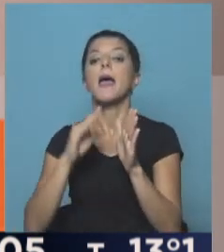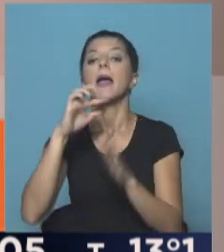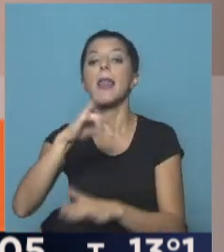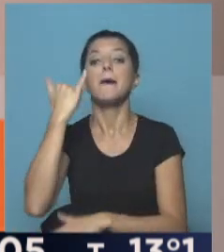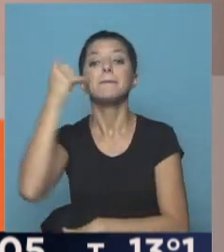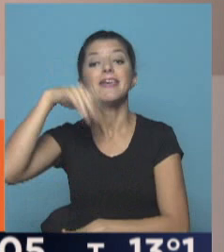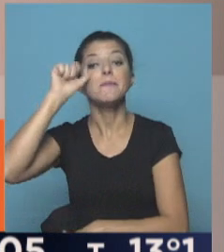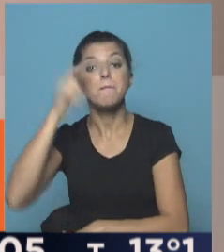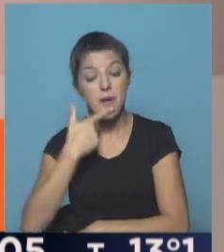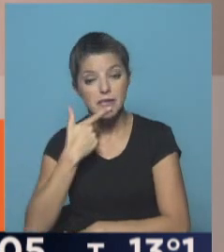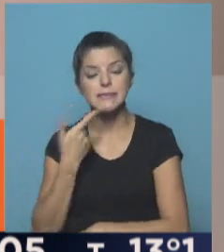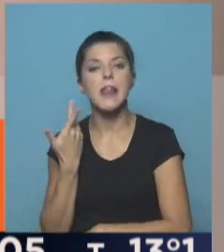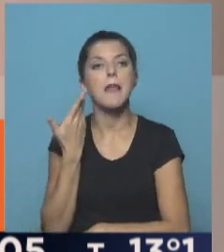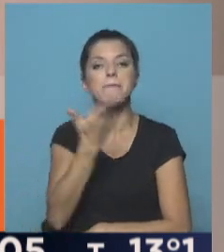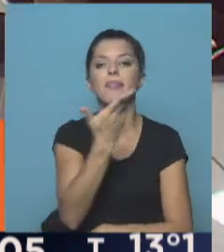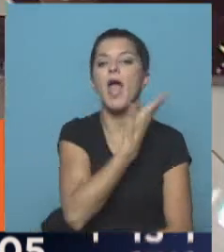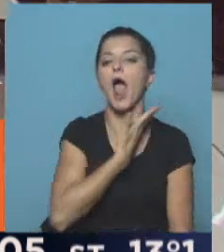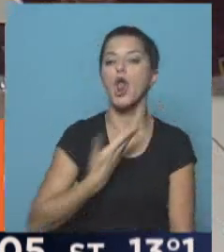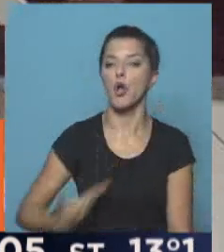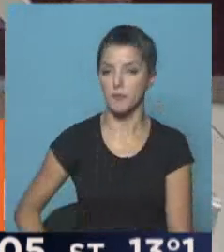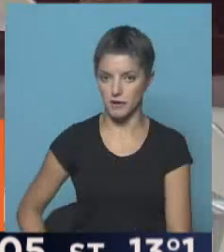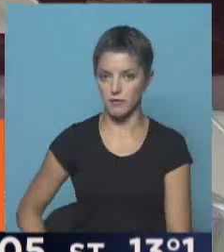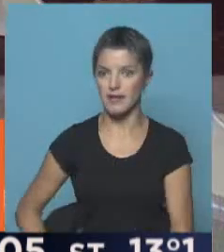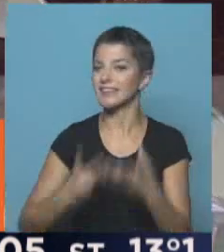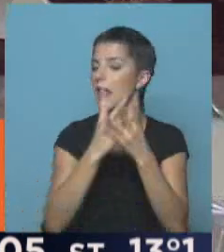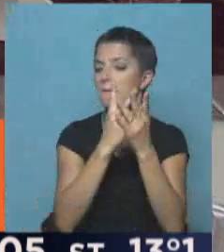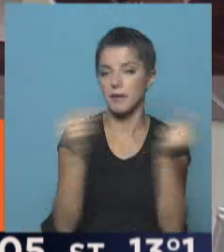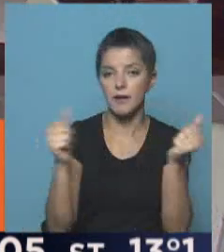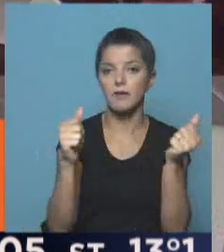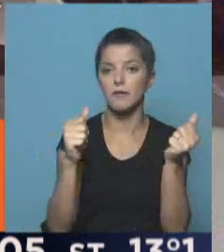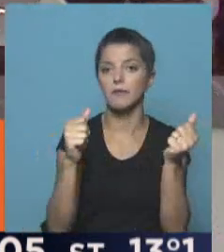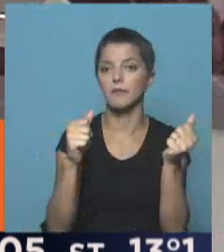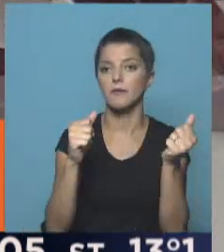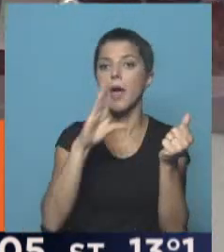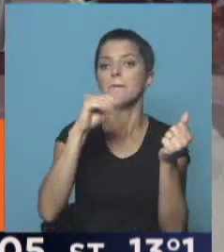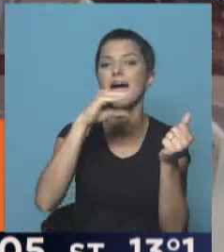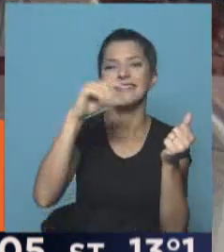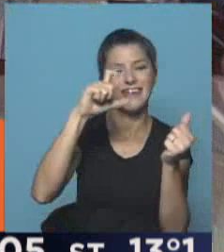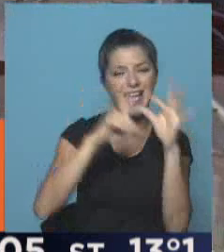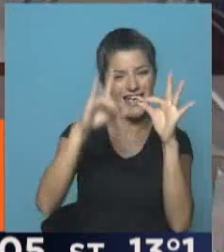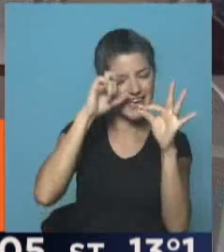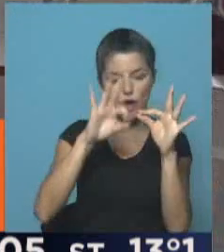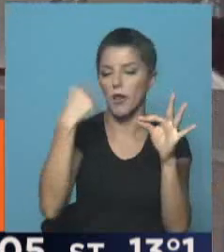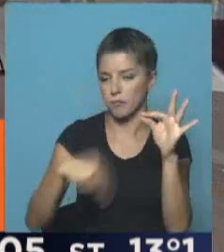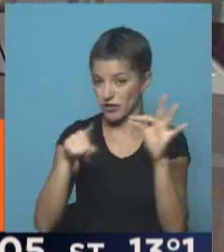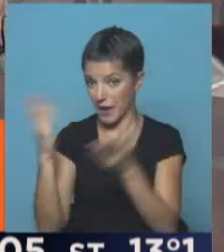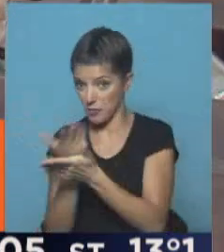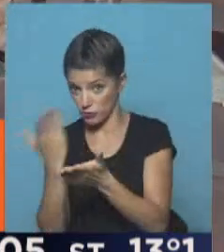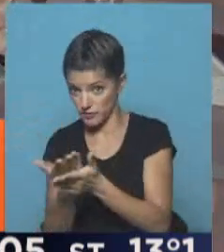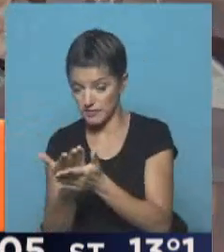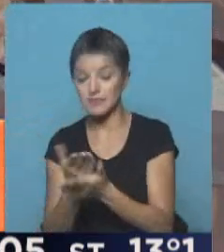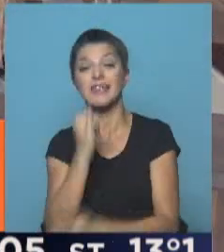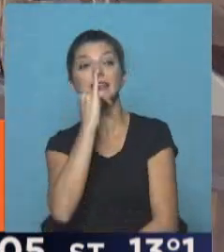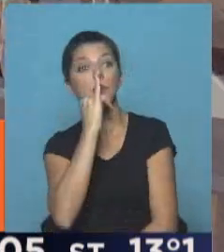le reclamó al gobierno que termine con el bachaqueo de las materias primas y en este caso hace una denuncia concreta